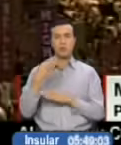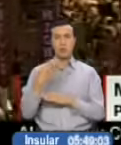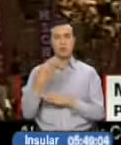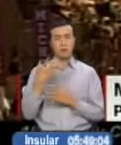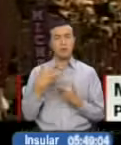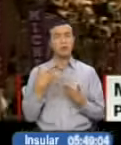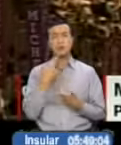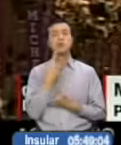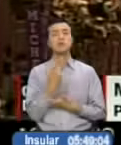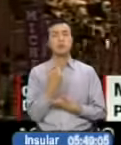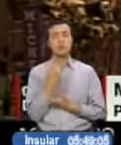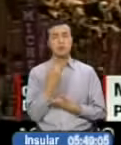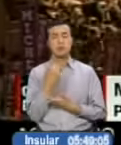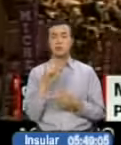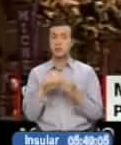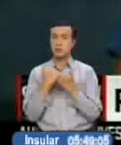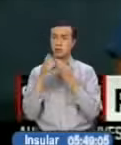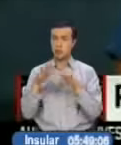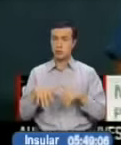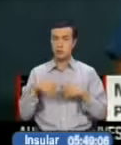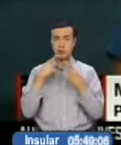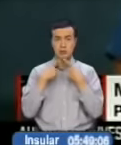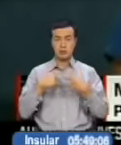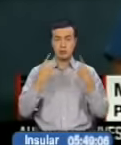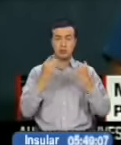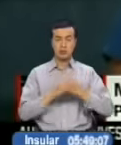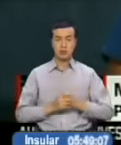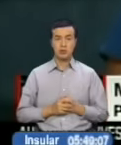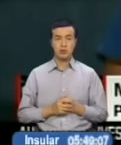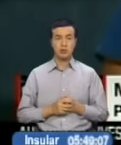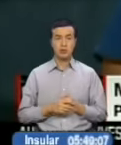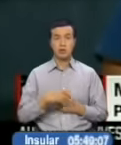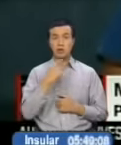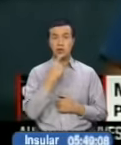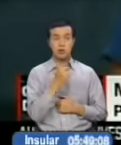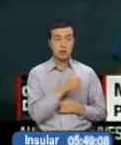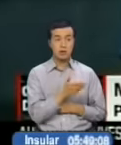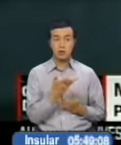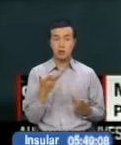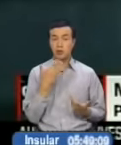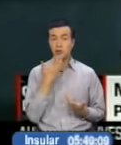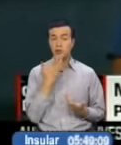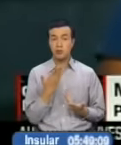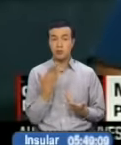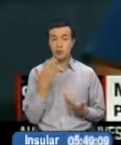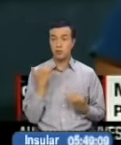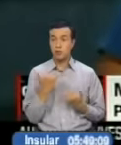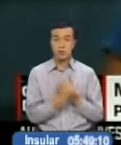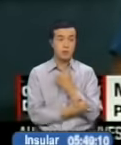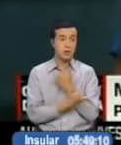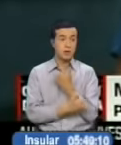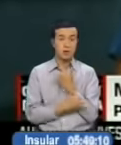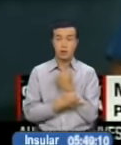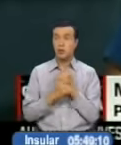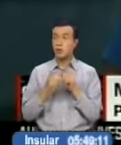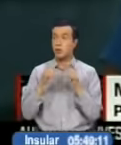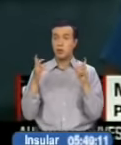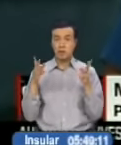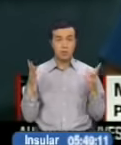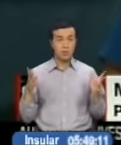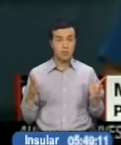miles de asistentes en la Asamblea Demócrata. No dejen que nadie les diga que este país no es